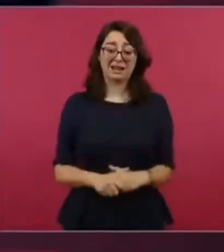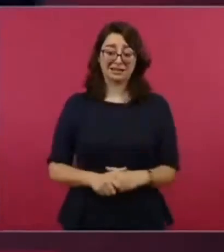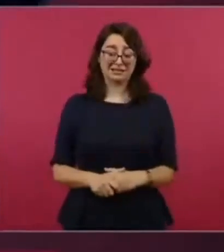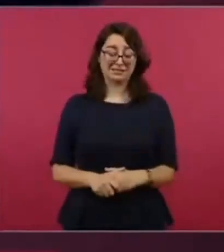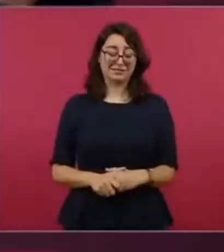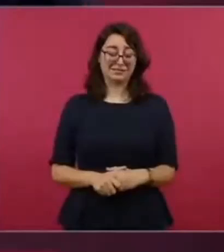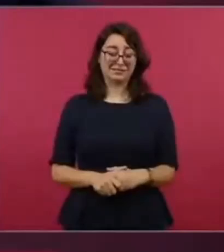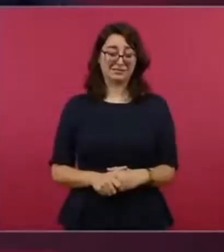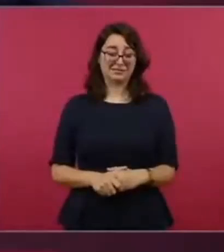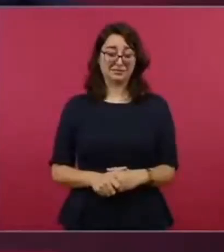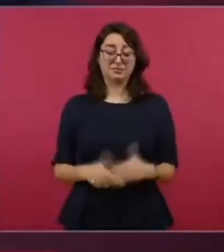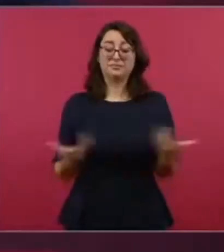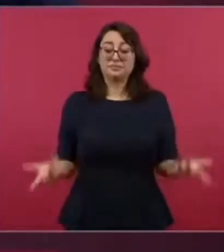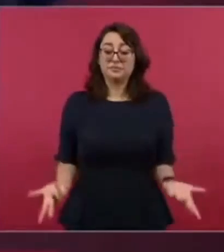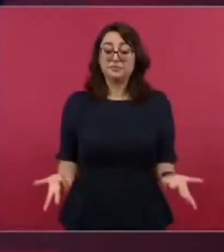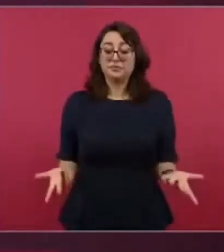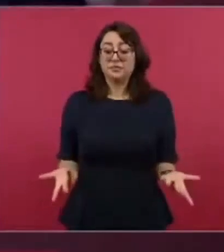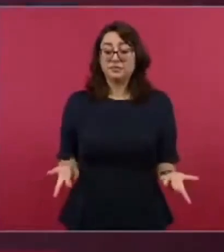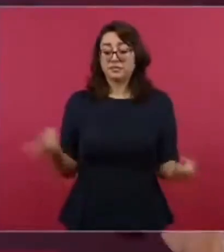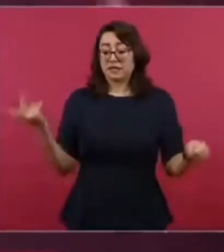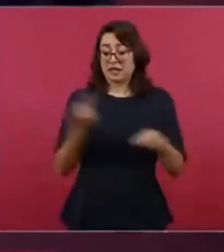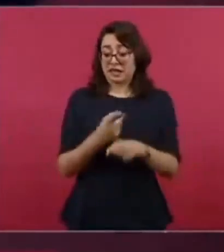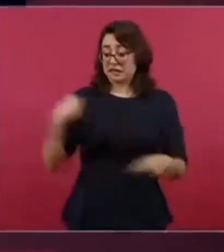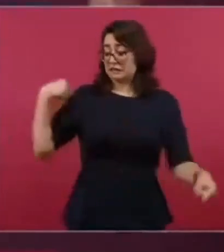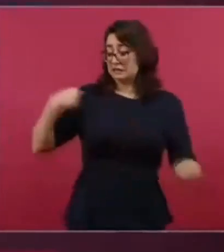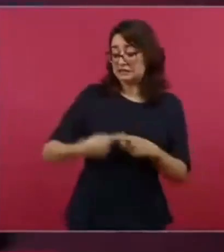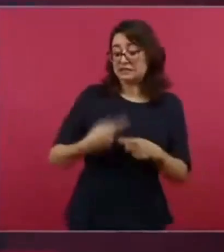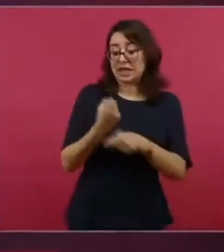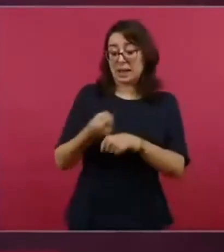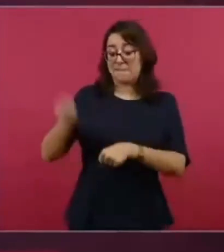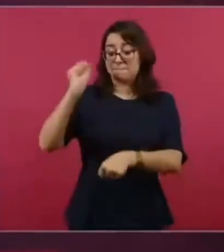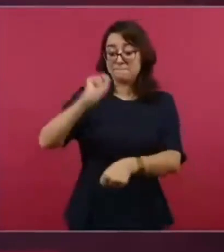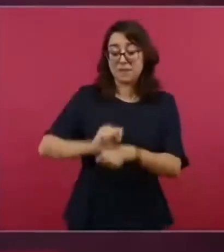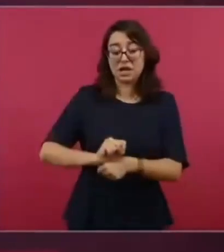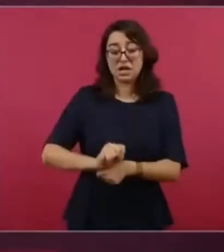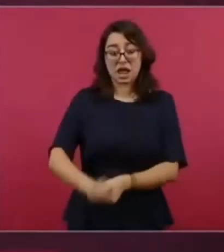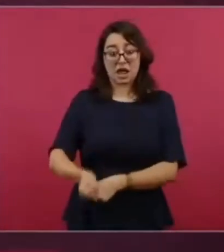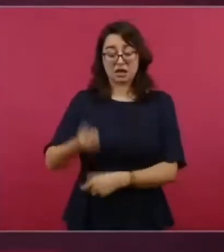porque los medios convencionales están apostando a otra cosa,